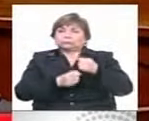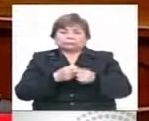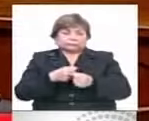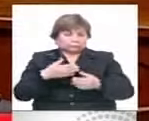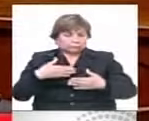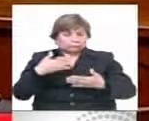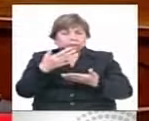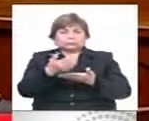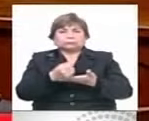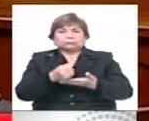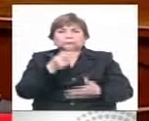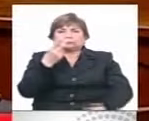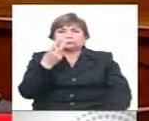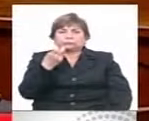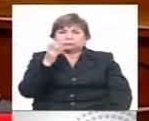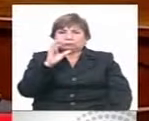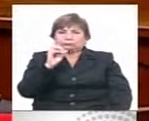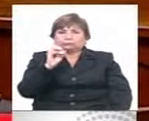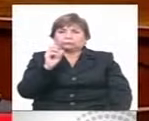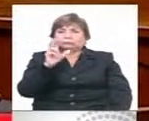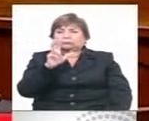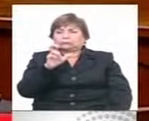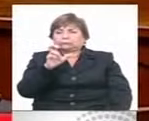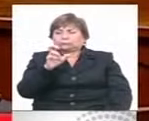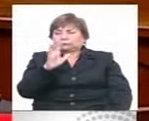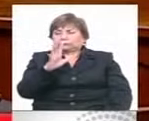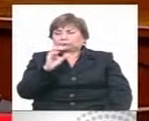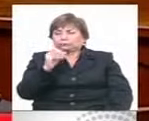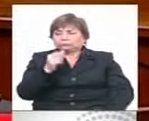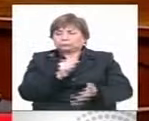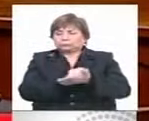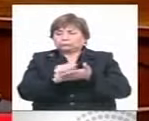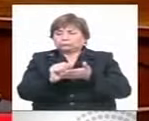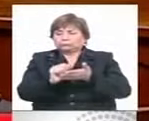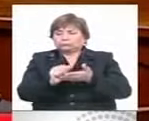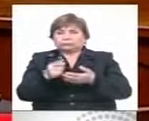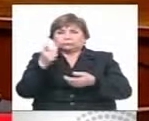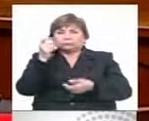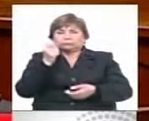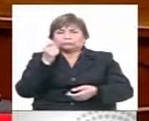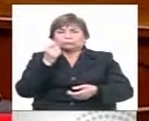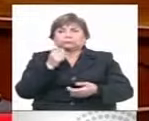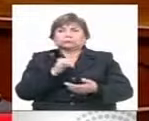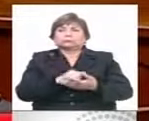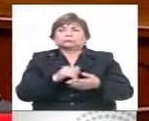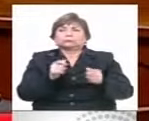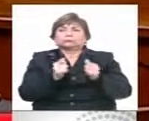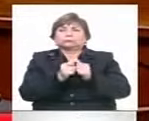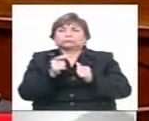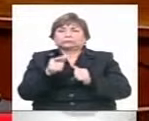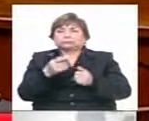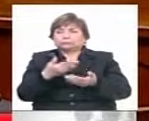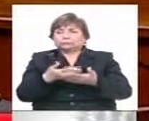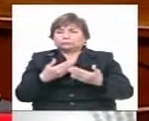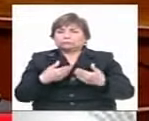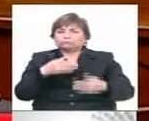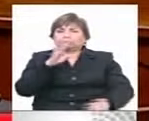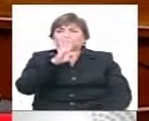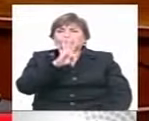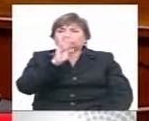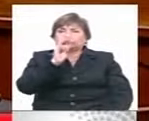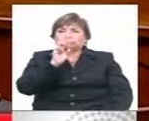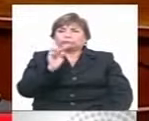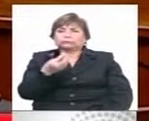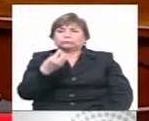puedan recibir entre 250 y 350 soles mensuales como pensión. Con ello, 46